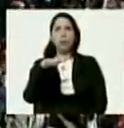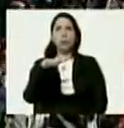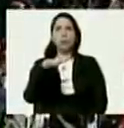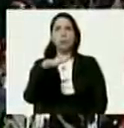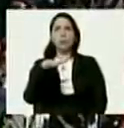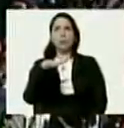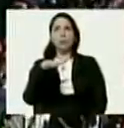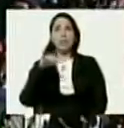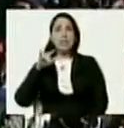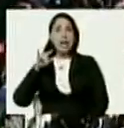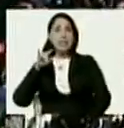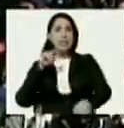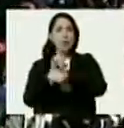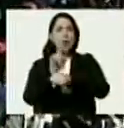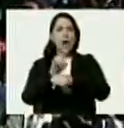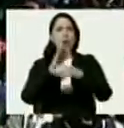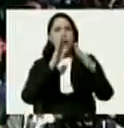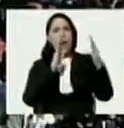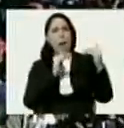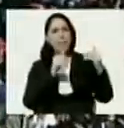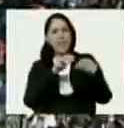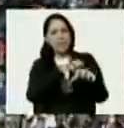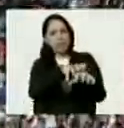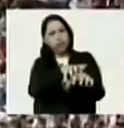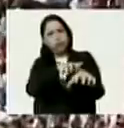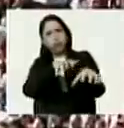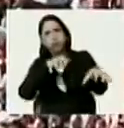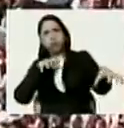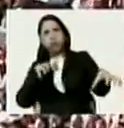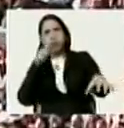Que traicionaron la esperanza de millones.